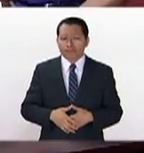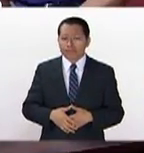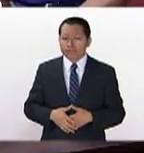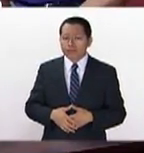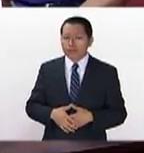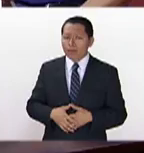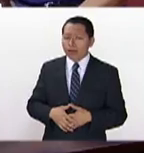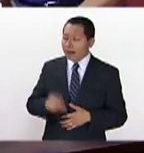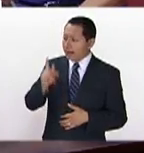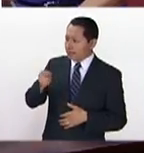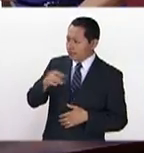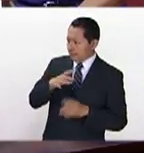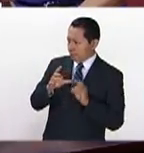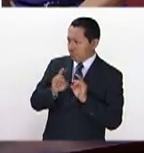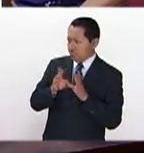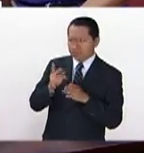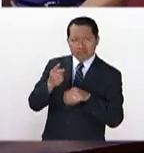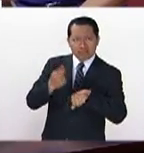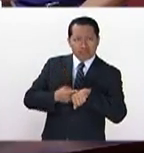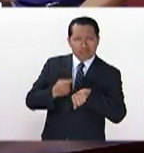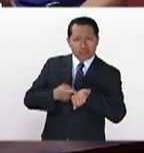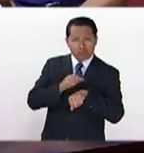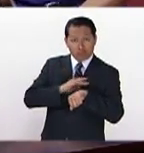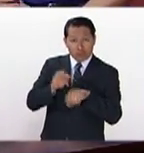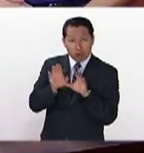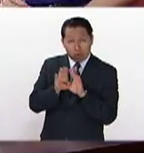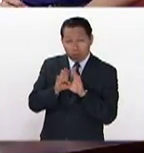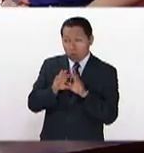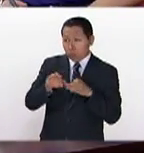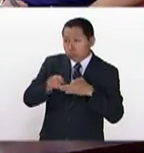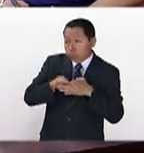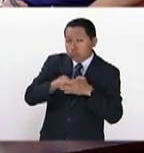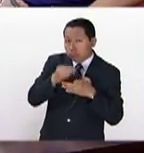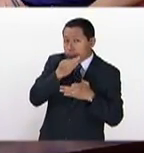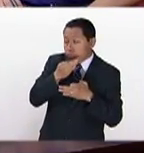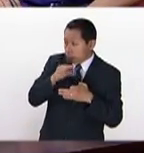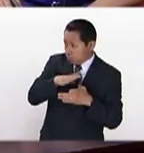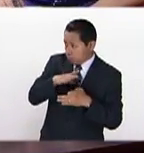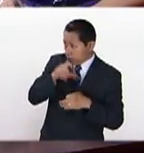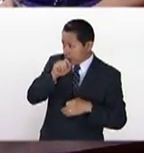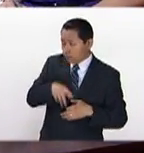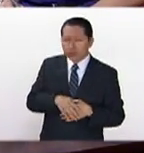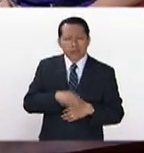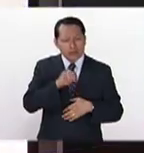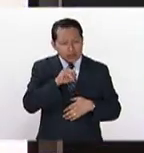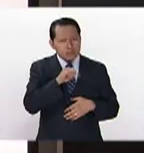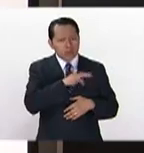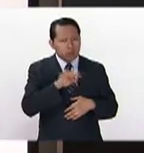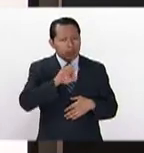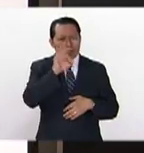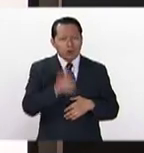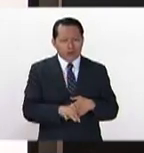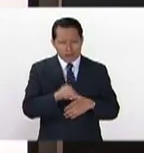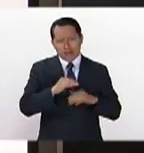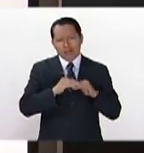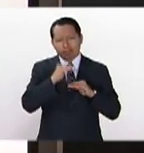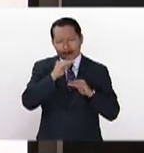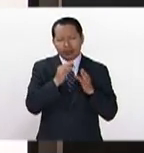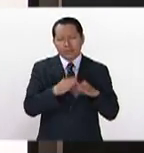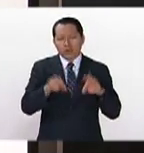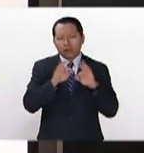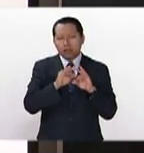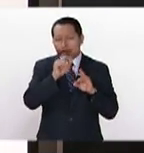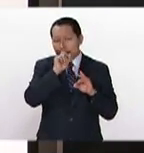¿Estos fenómenos, estas enfermedades ocurren de manera frecuente en esta época, doctor? Sí, se llegan a incrementar en un porcentaje muy